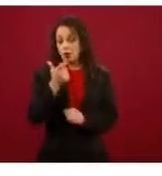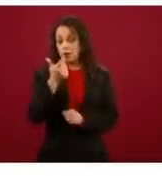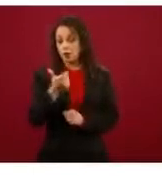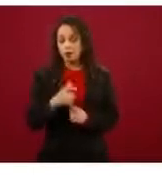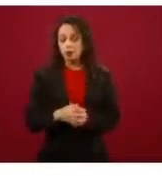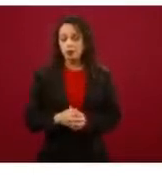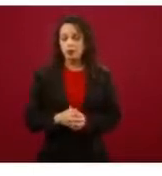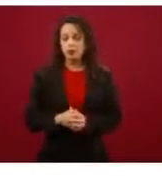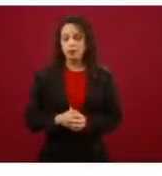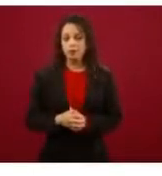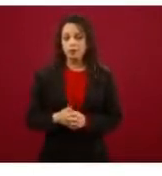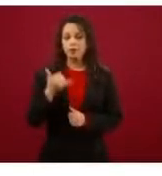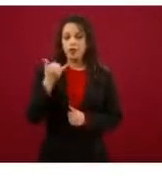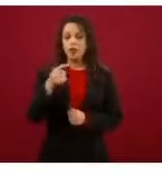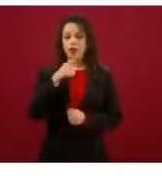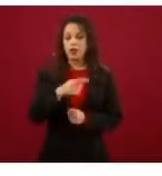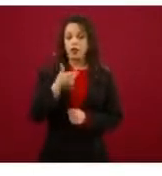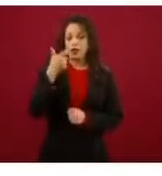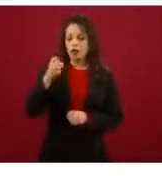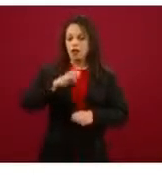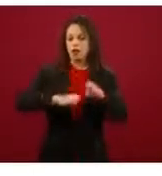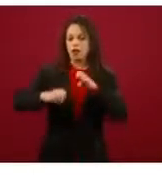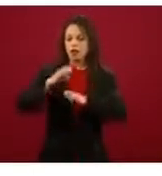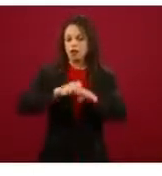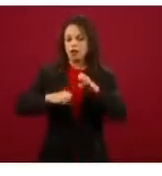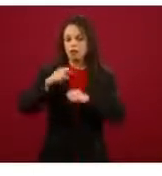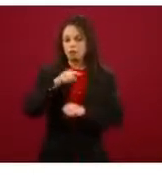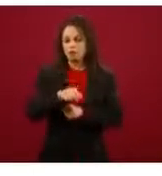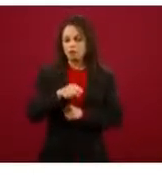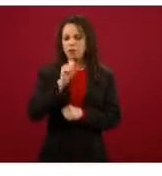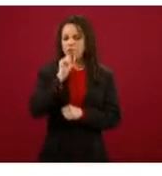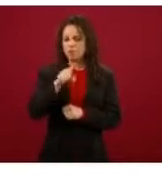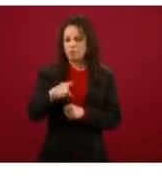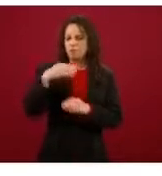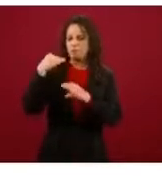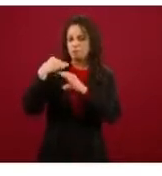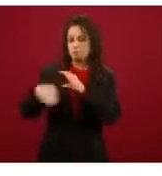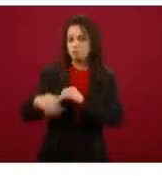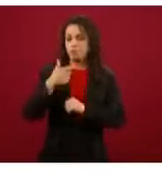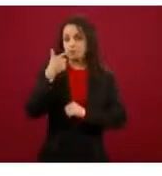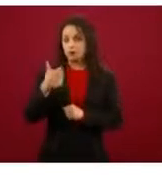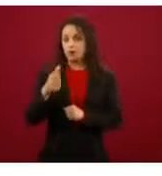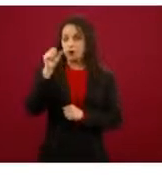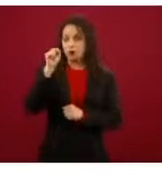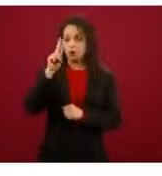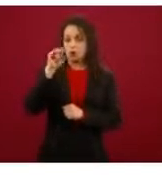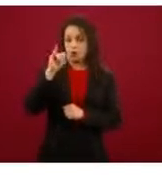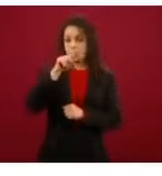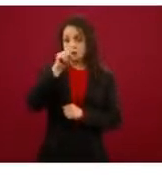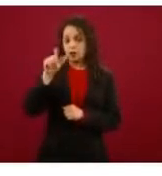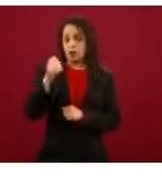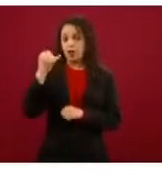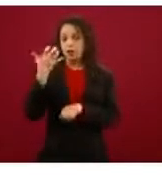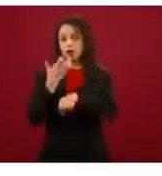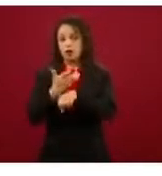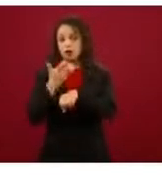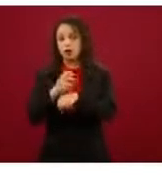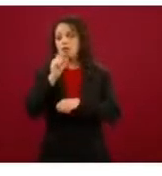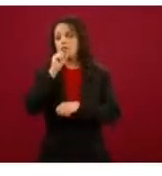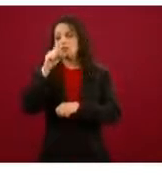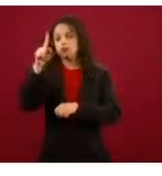hizo otra transferencia a una empresa fiduciaria, hubo una transferencia a Suiza y desde Estados Unidos se